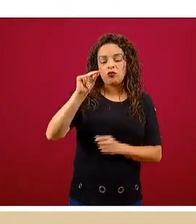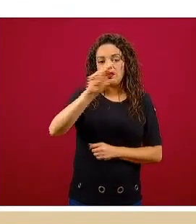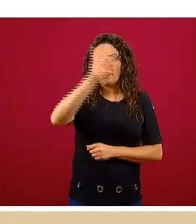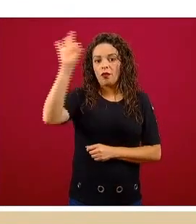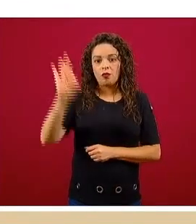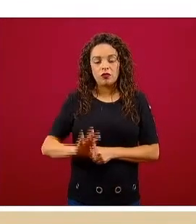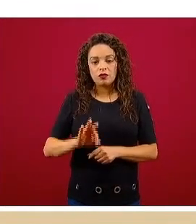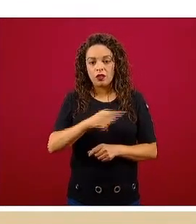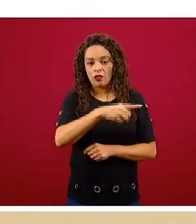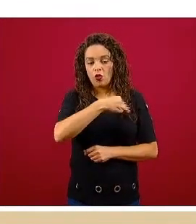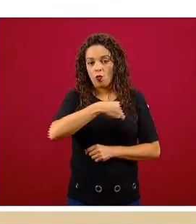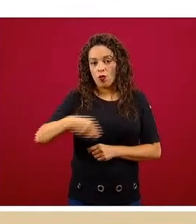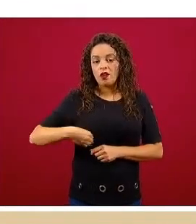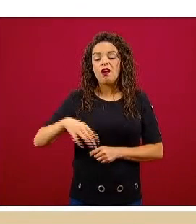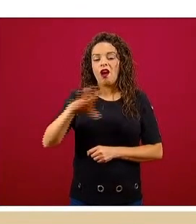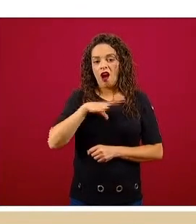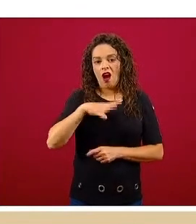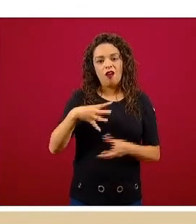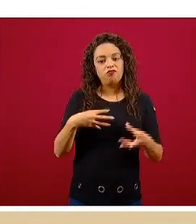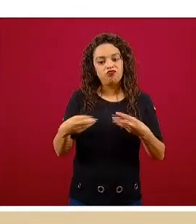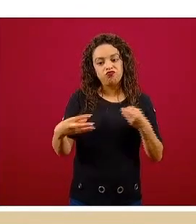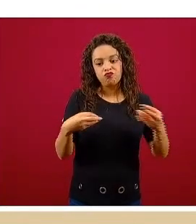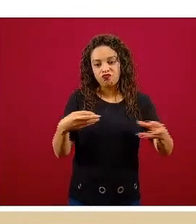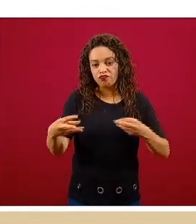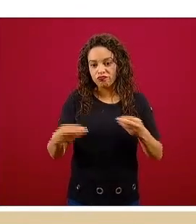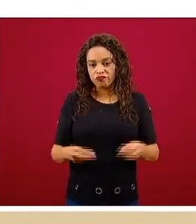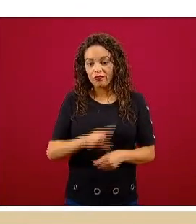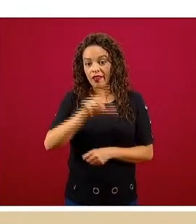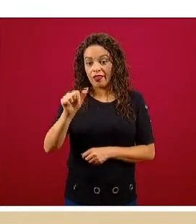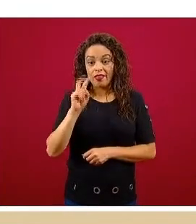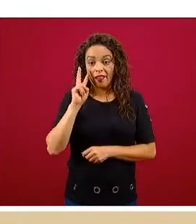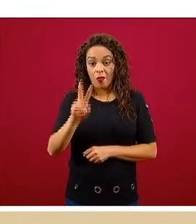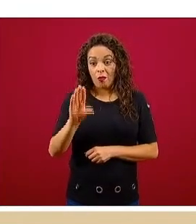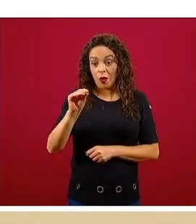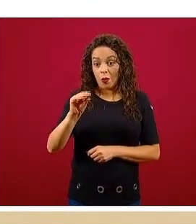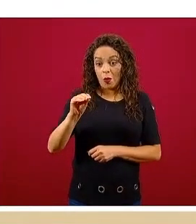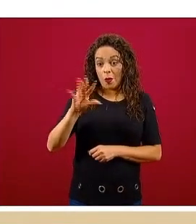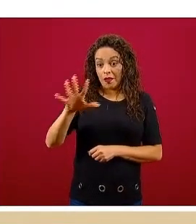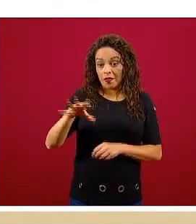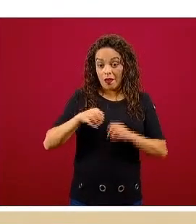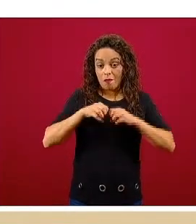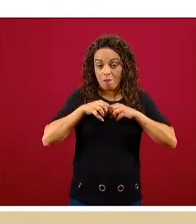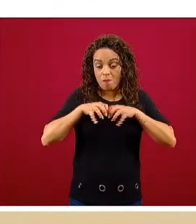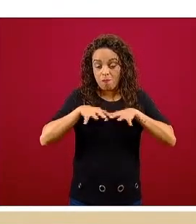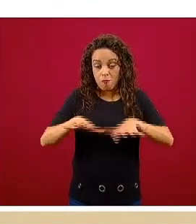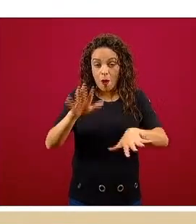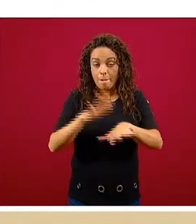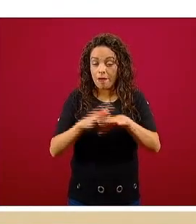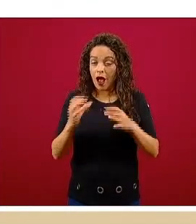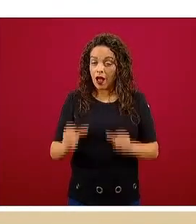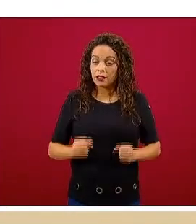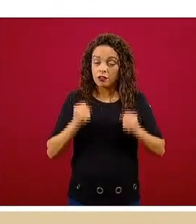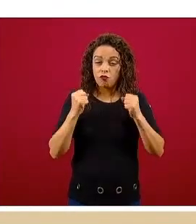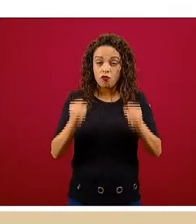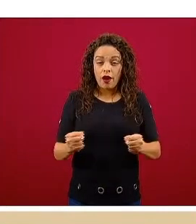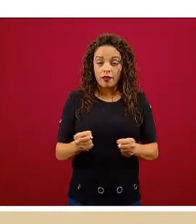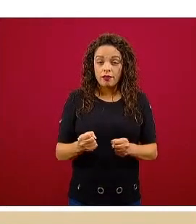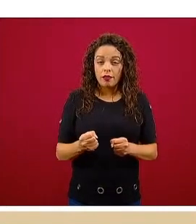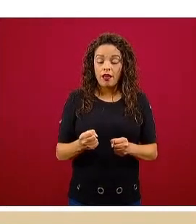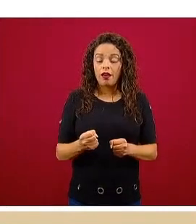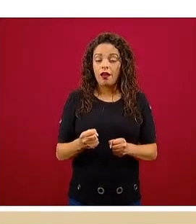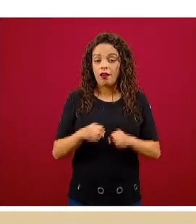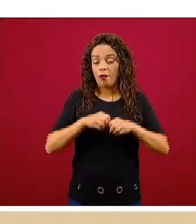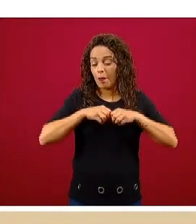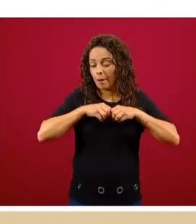municipios y aquí ya el 90-95 con transmisión. Incrementa la intensidad prácticamente en